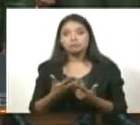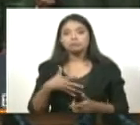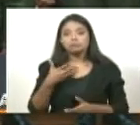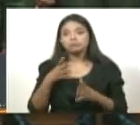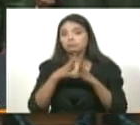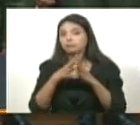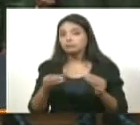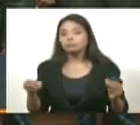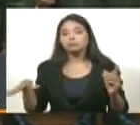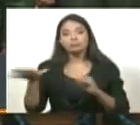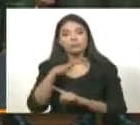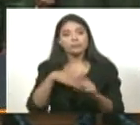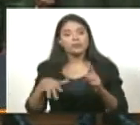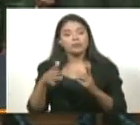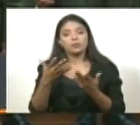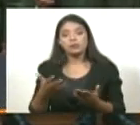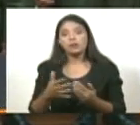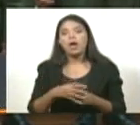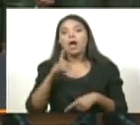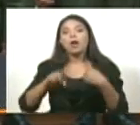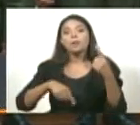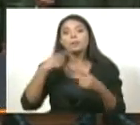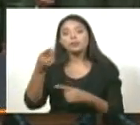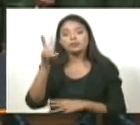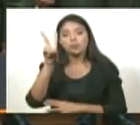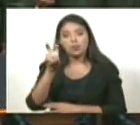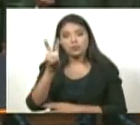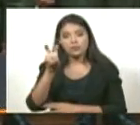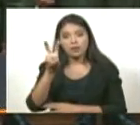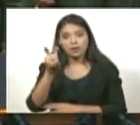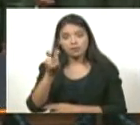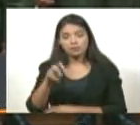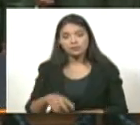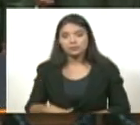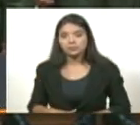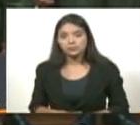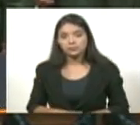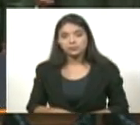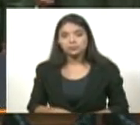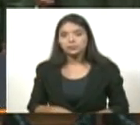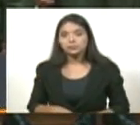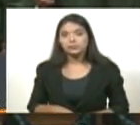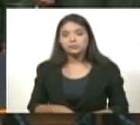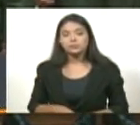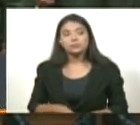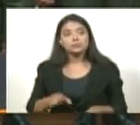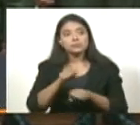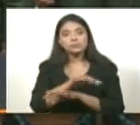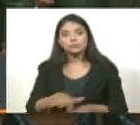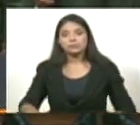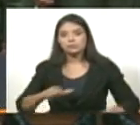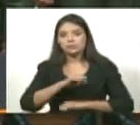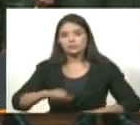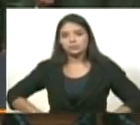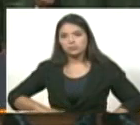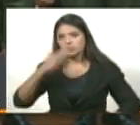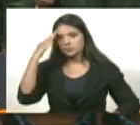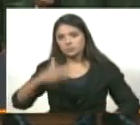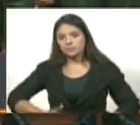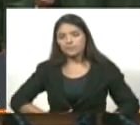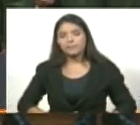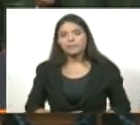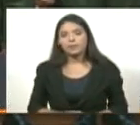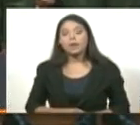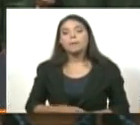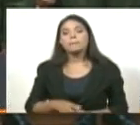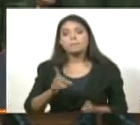los acontecimientos. El próximo viernes estaremos desplegando la Fuerza Armada Nacional Bolivariana